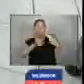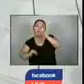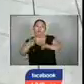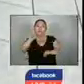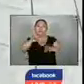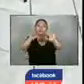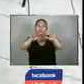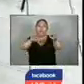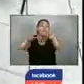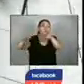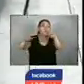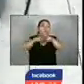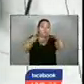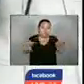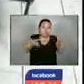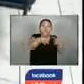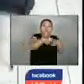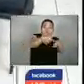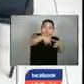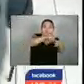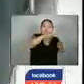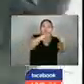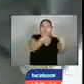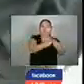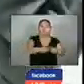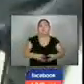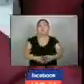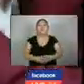forman parte de dicha estructura.